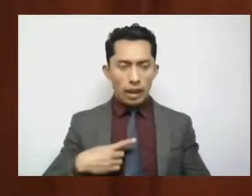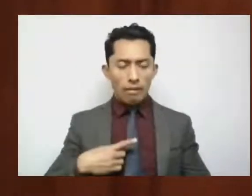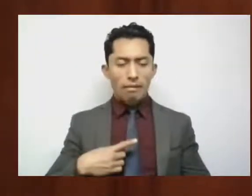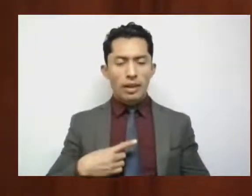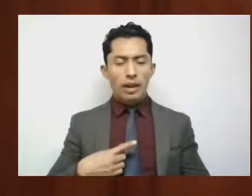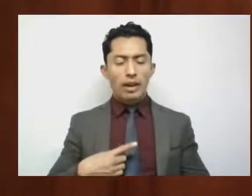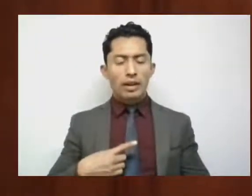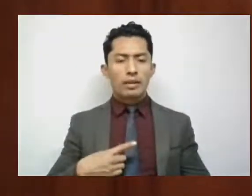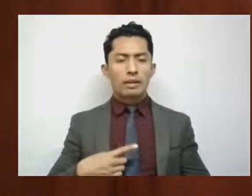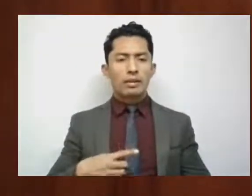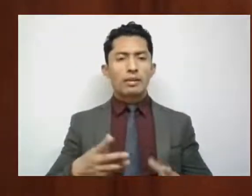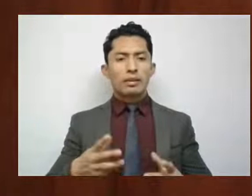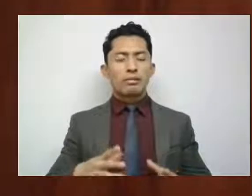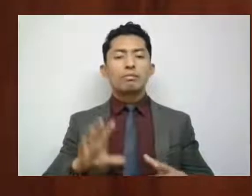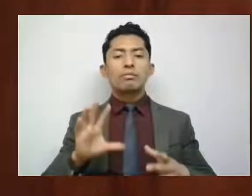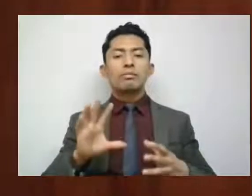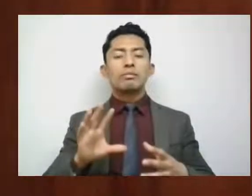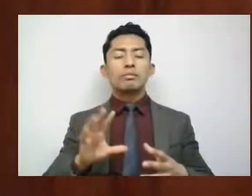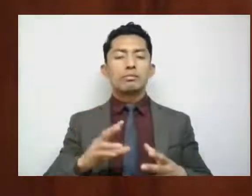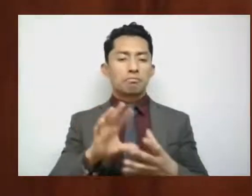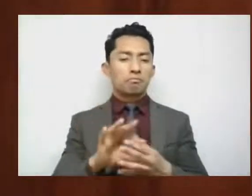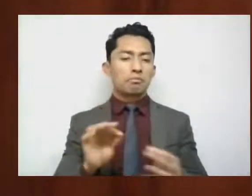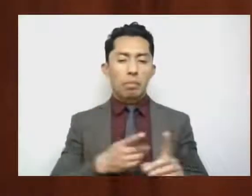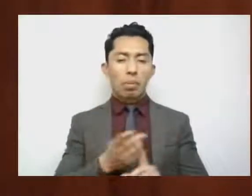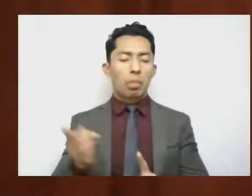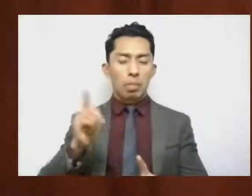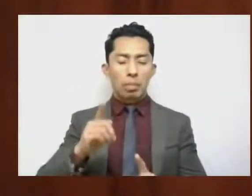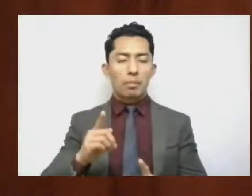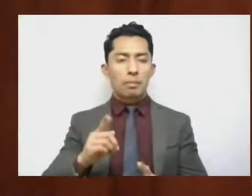es demasiado amplia en cuestión,